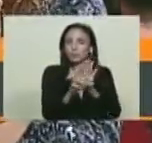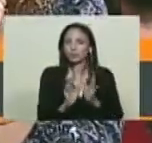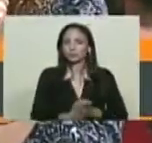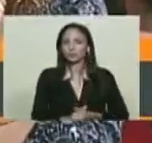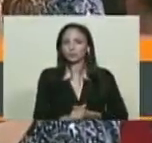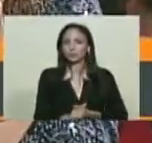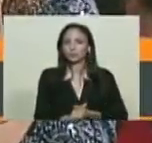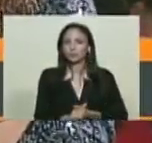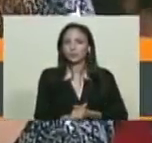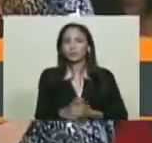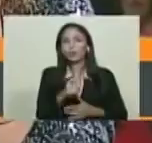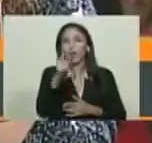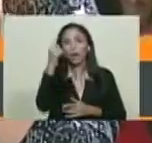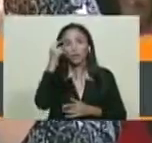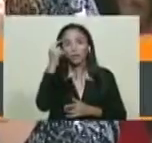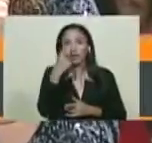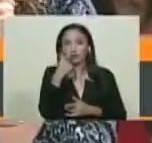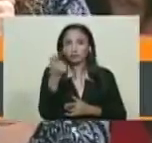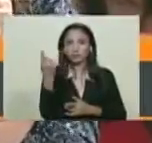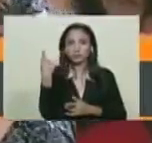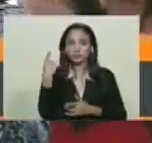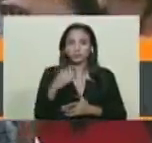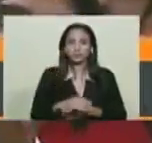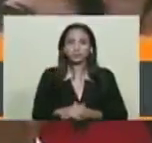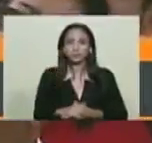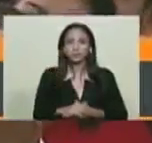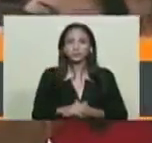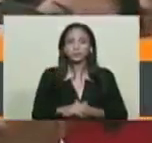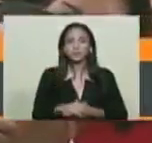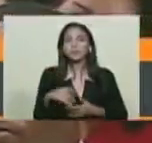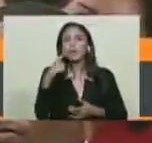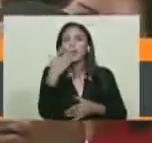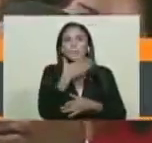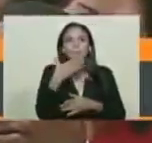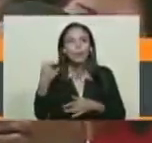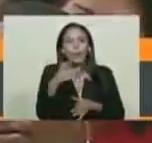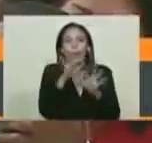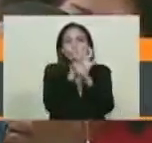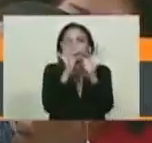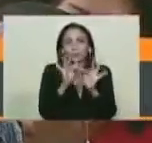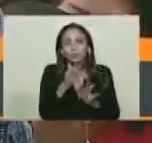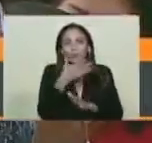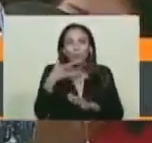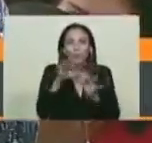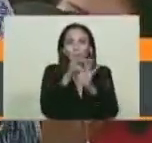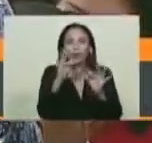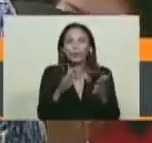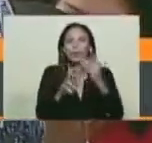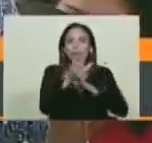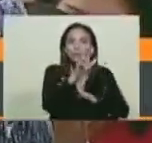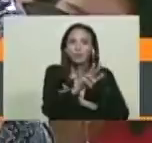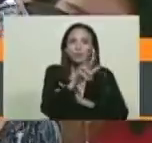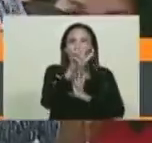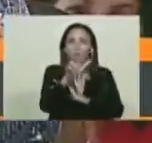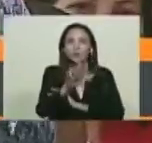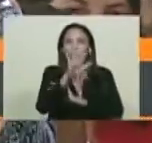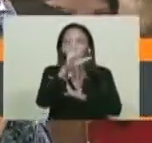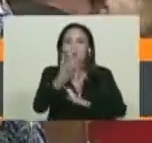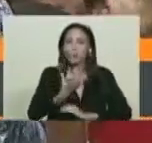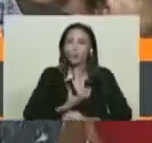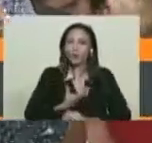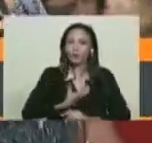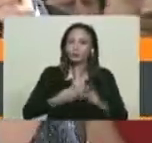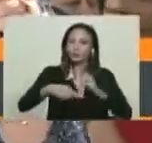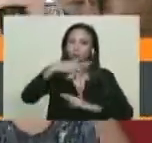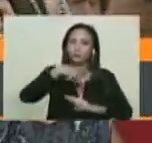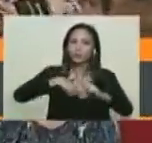ley el día de ayer. Le estamos dando la mejor herramienta para que los 335 alcaldes de la